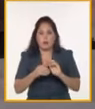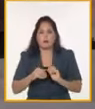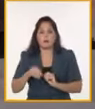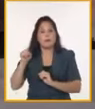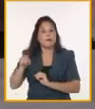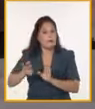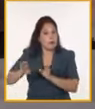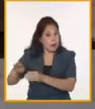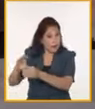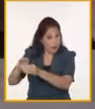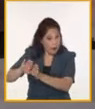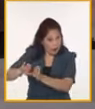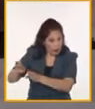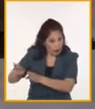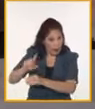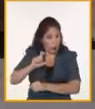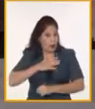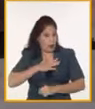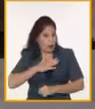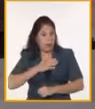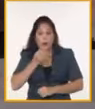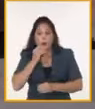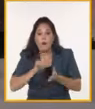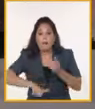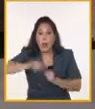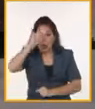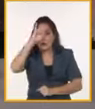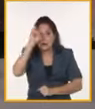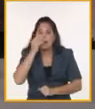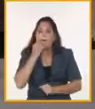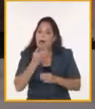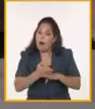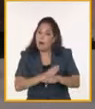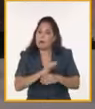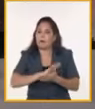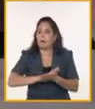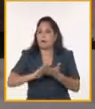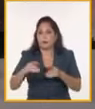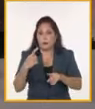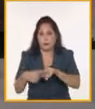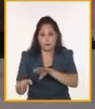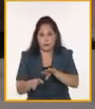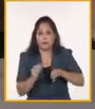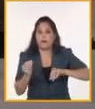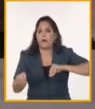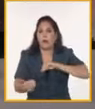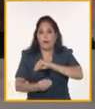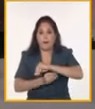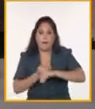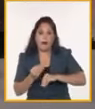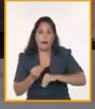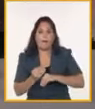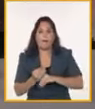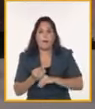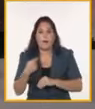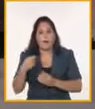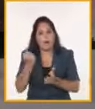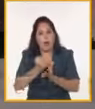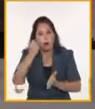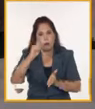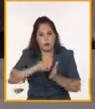momento Entonces hay algunas eh modificaciones en cuanto al tema de la de la de la